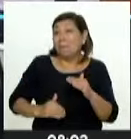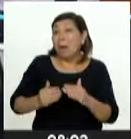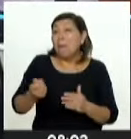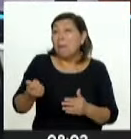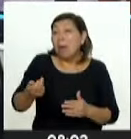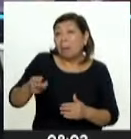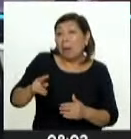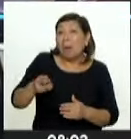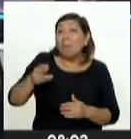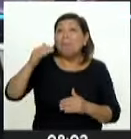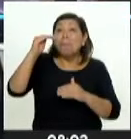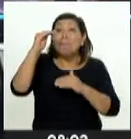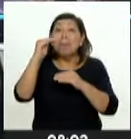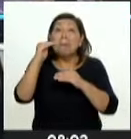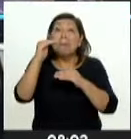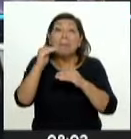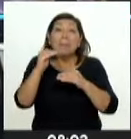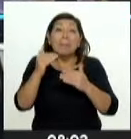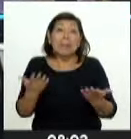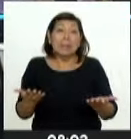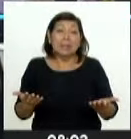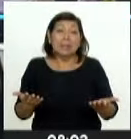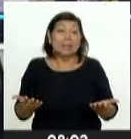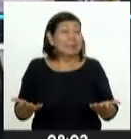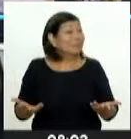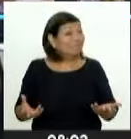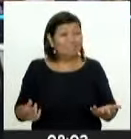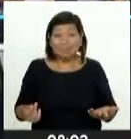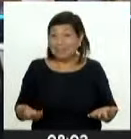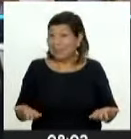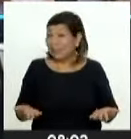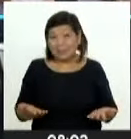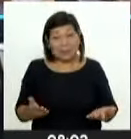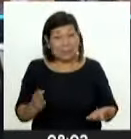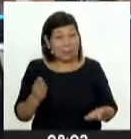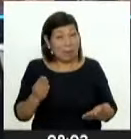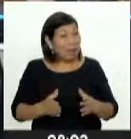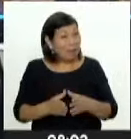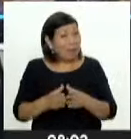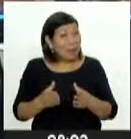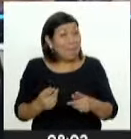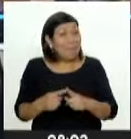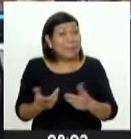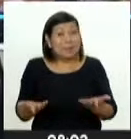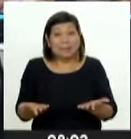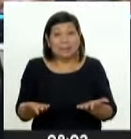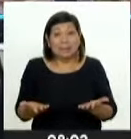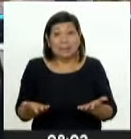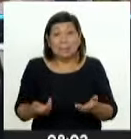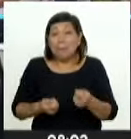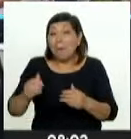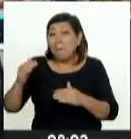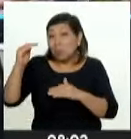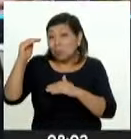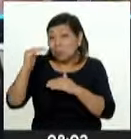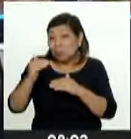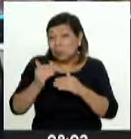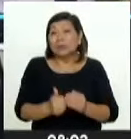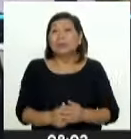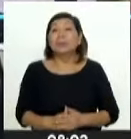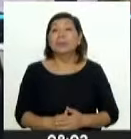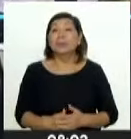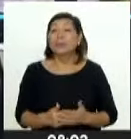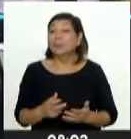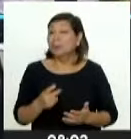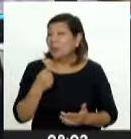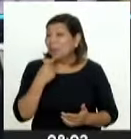luego empiezan a bajar. Y, evidentemente, esto no hace cosquillas a los bancos grandes. Esto perjudica a las entidades financieras más pequeñas, ¿no? Y